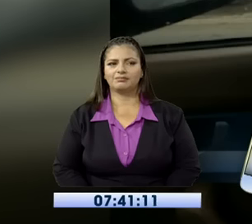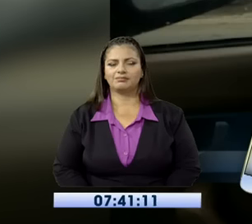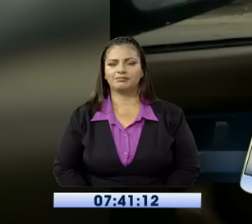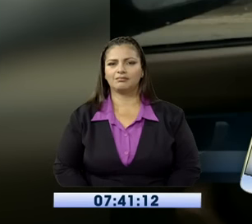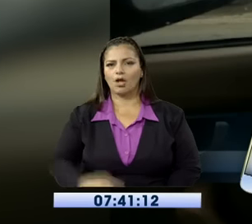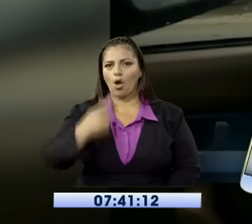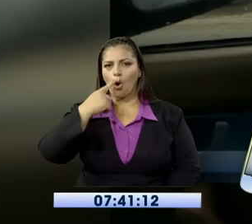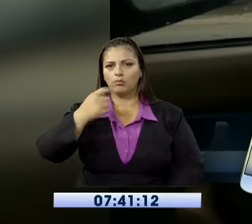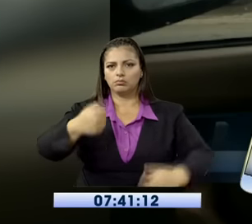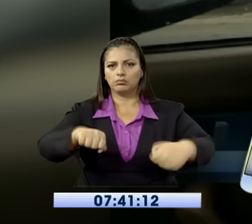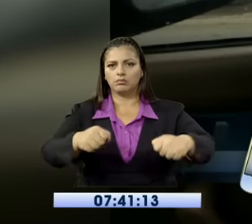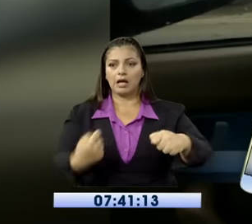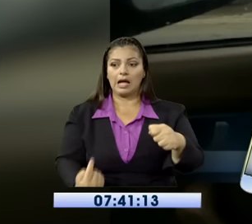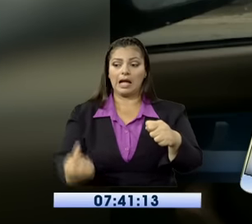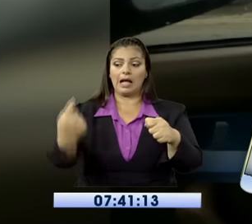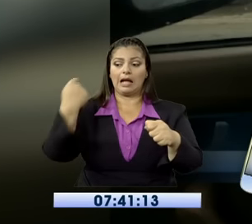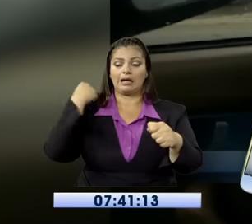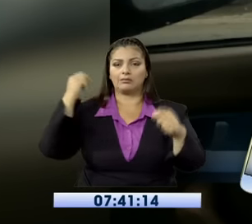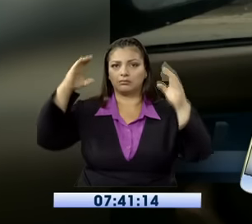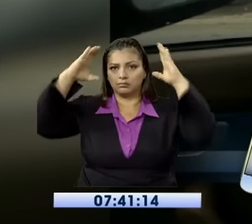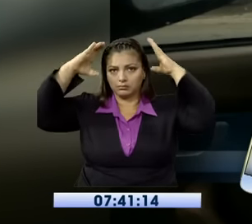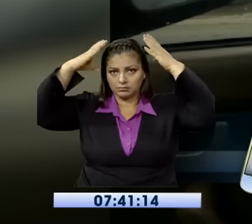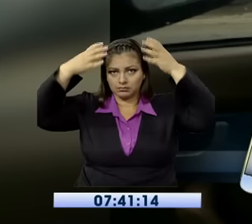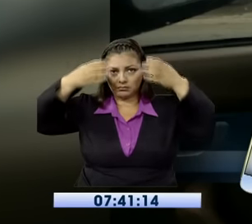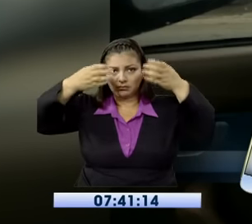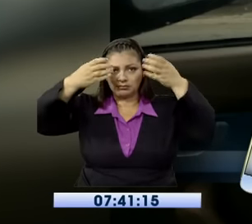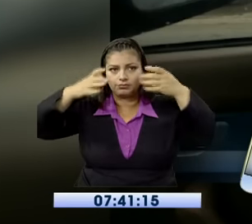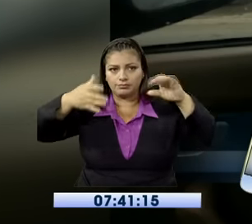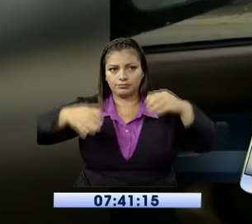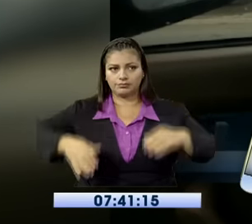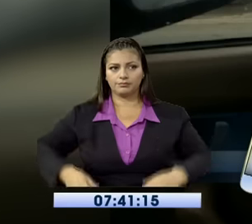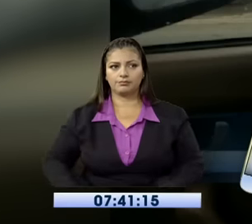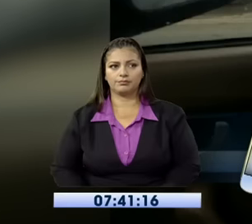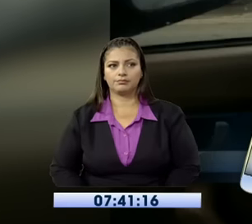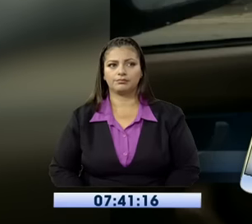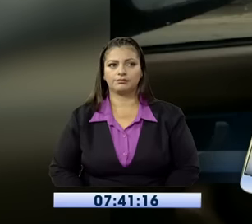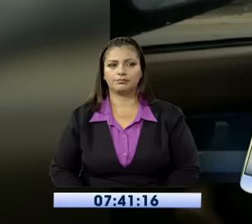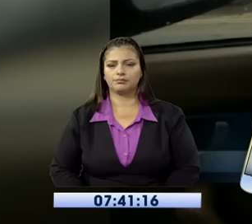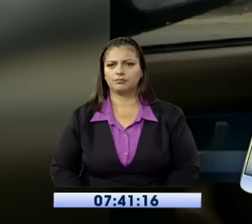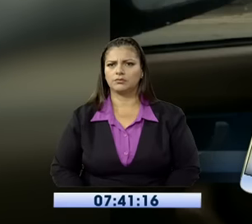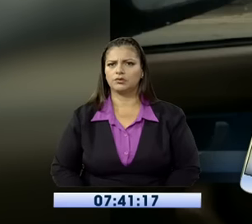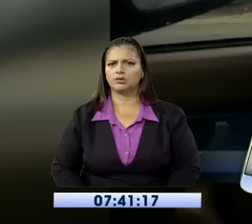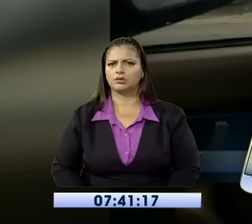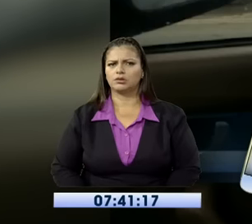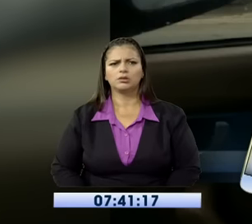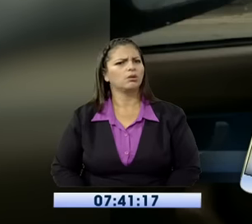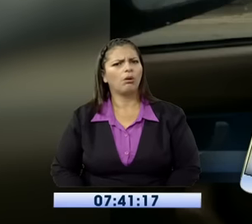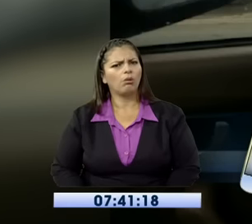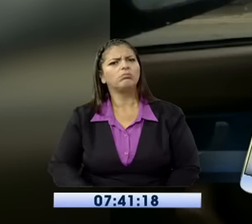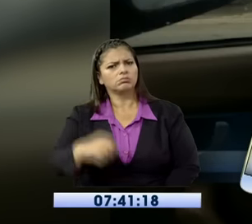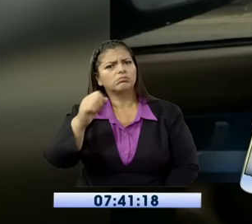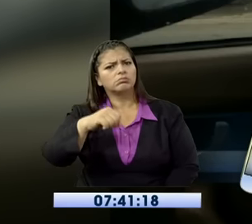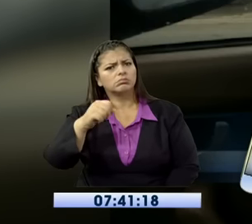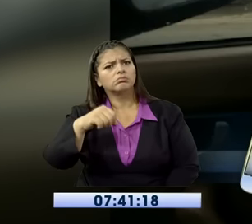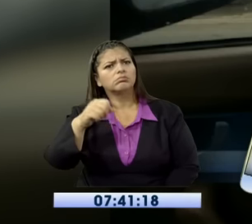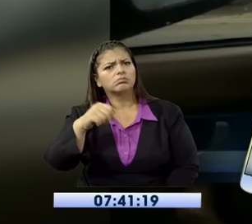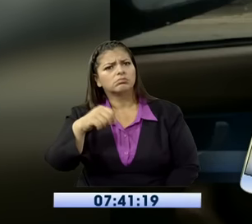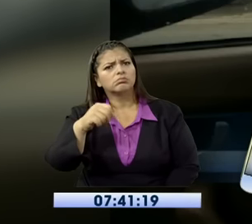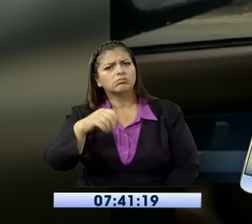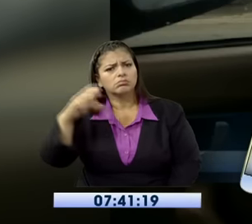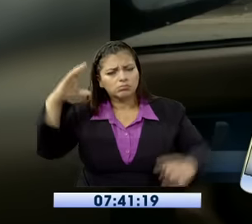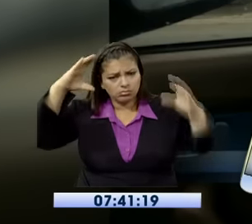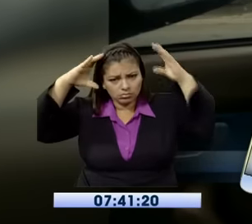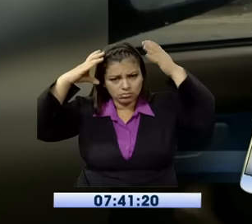acompañante no tiene el casco de protección cl Ah s tiene Yo no lo alcanzo a disting claro no se no no se